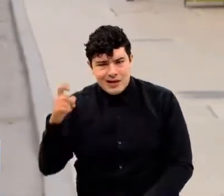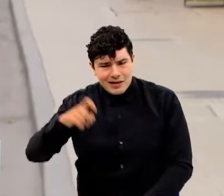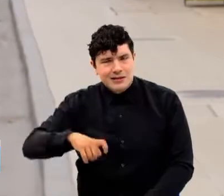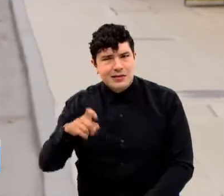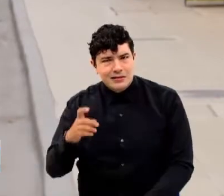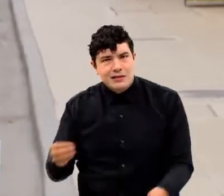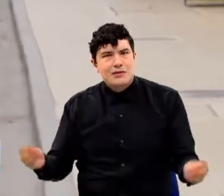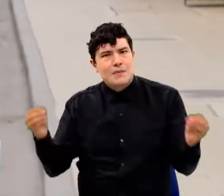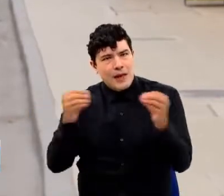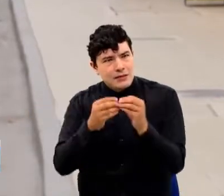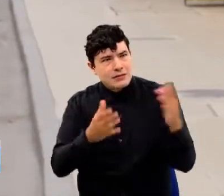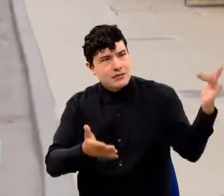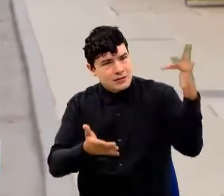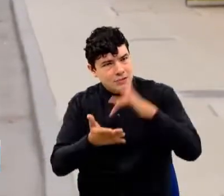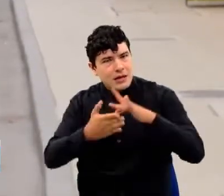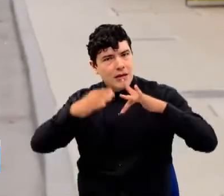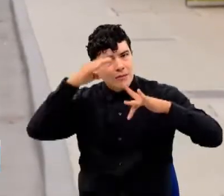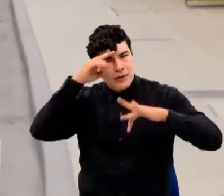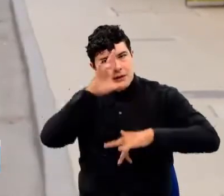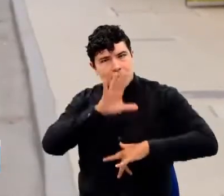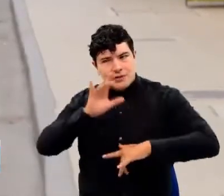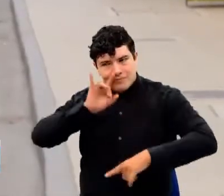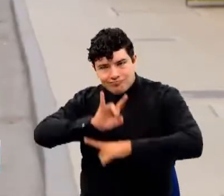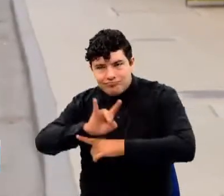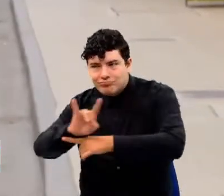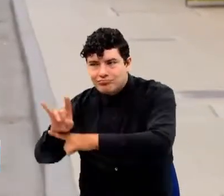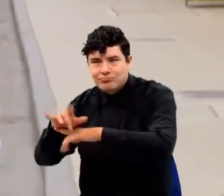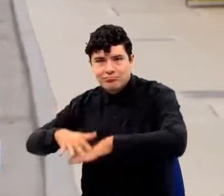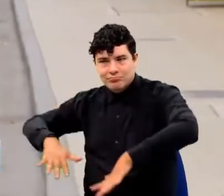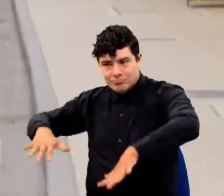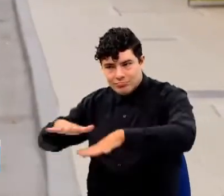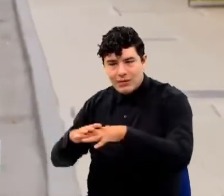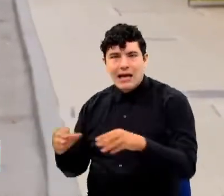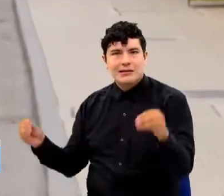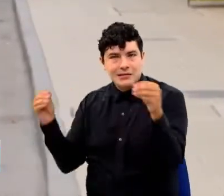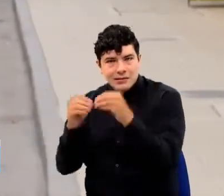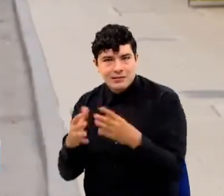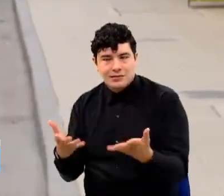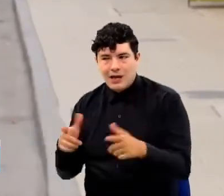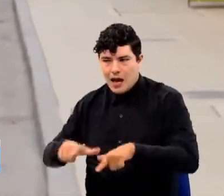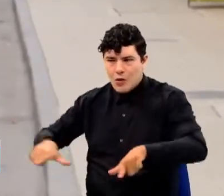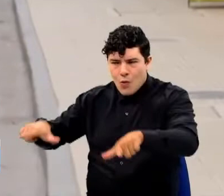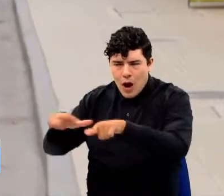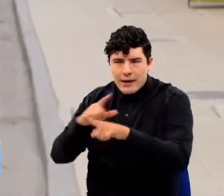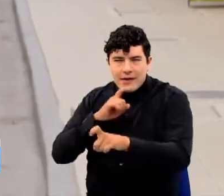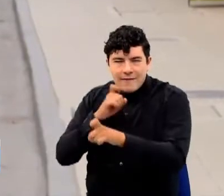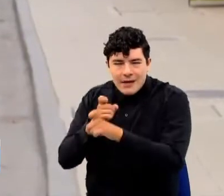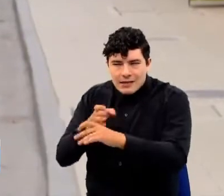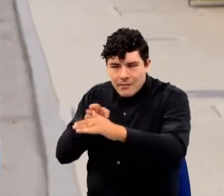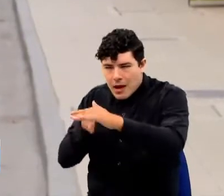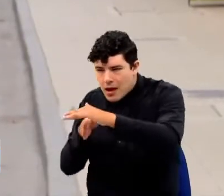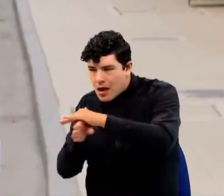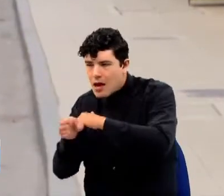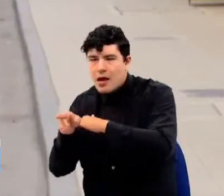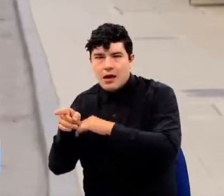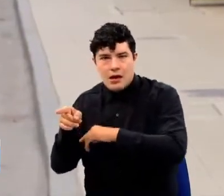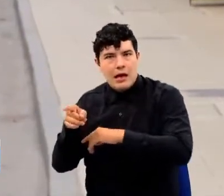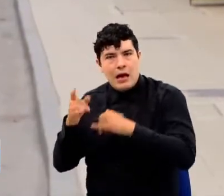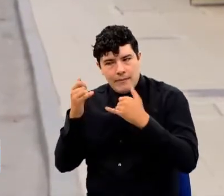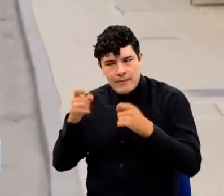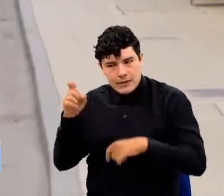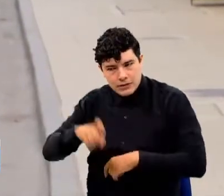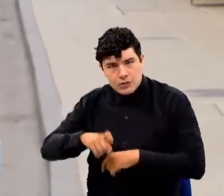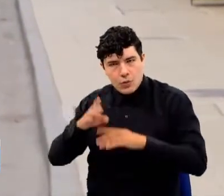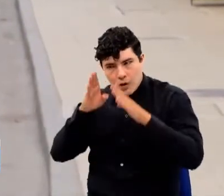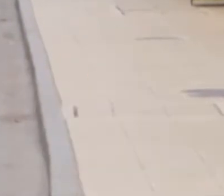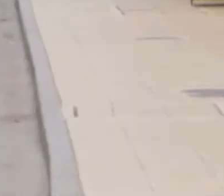operativos y también presencia de la fuerza pública, sobre todo en las zonas de difícil acceso durante los fines de semana. Desde